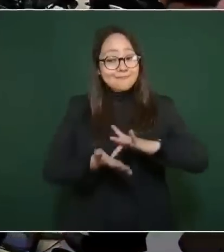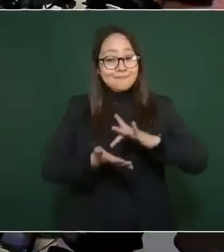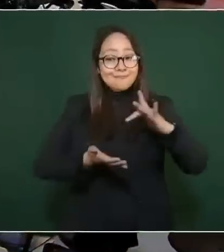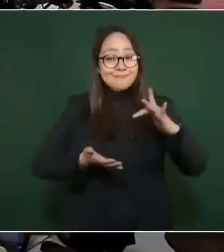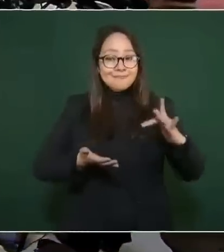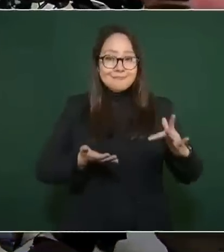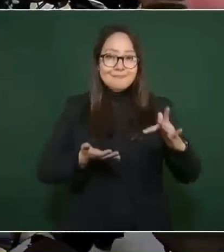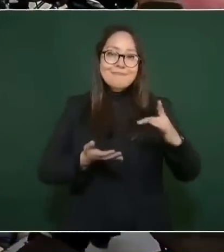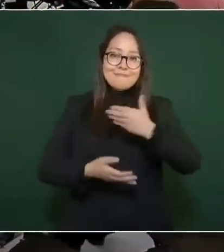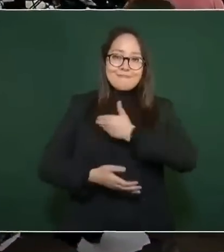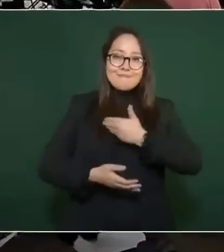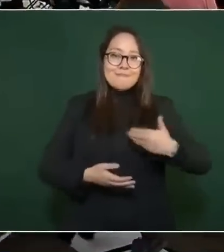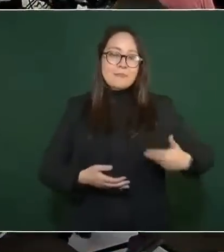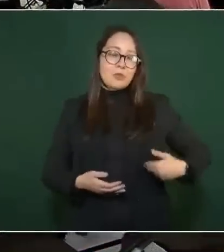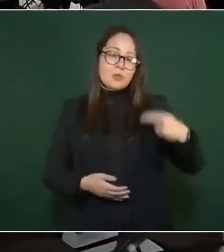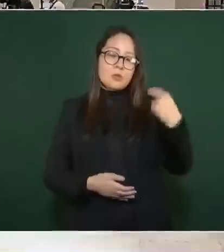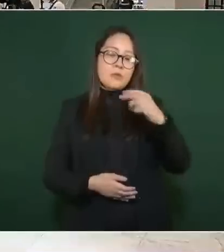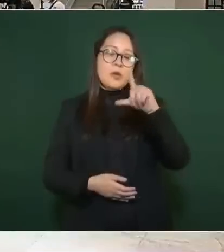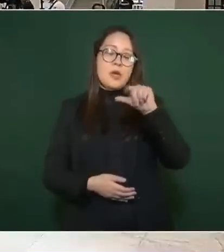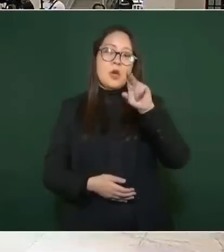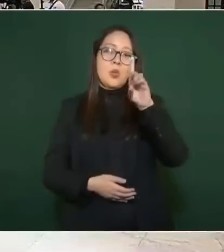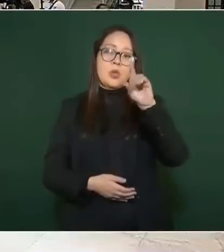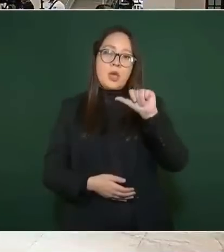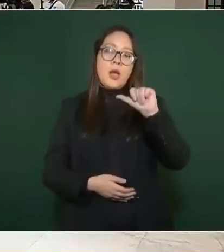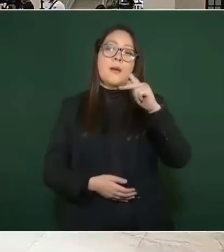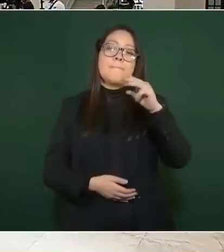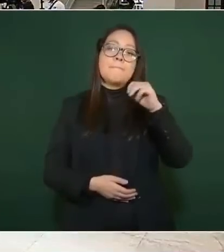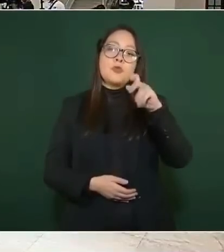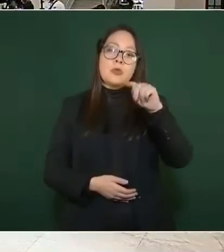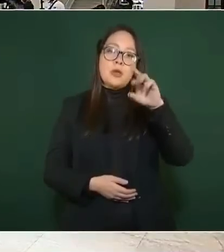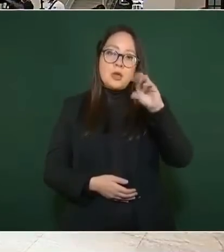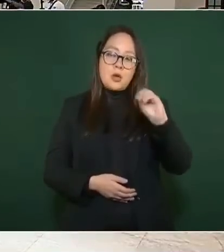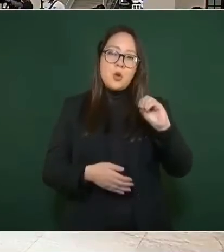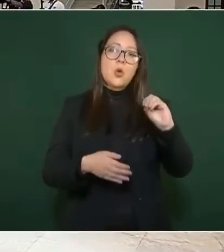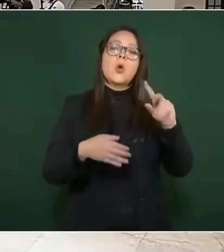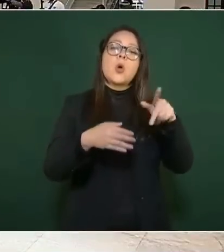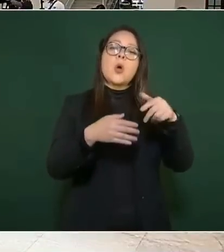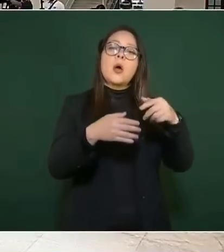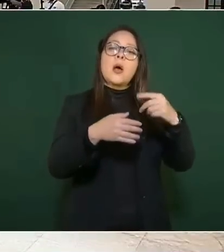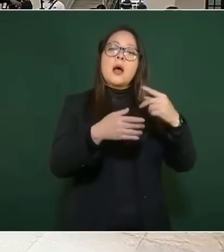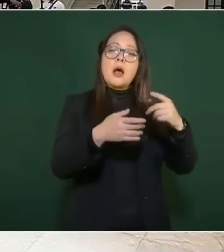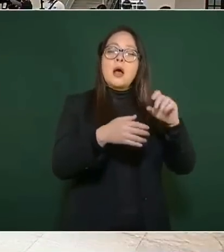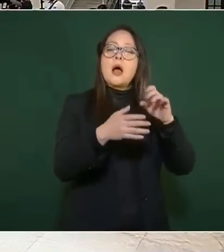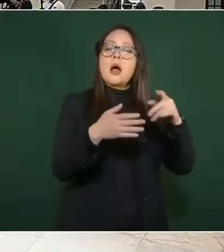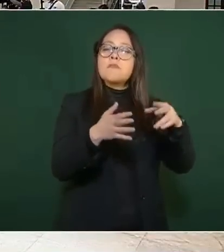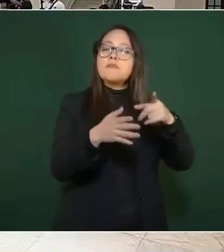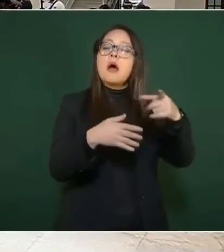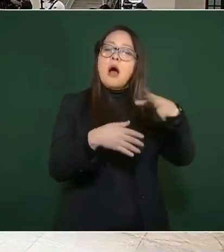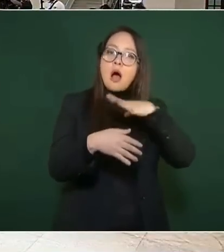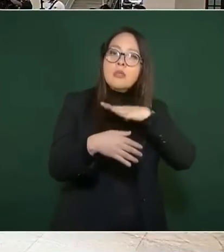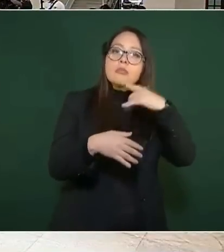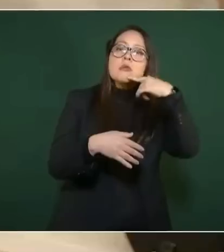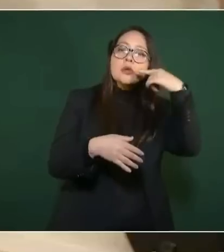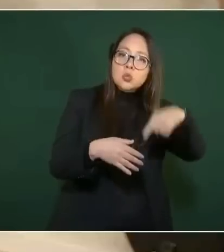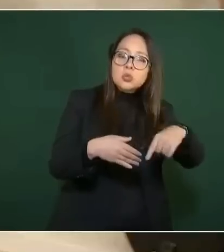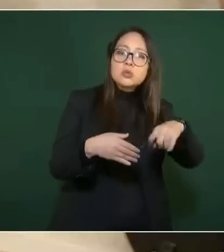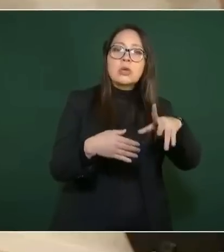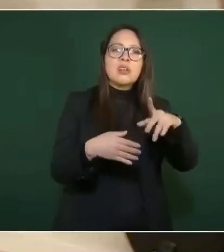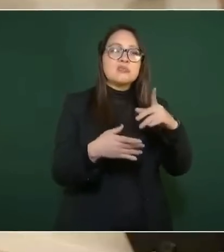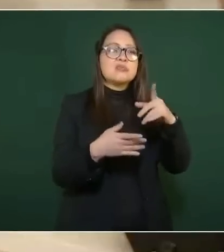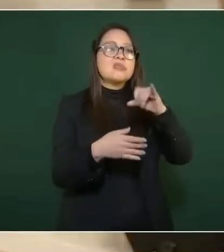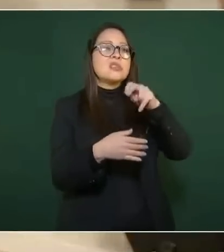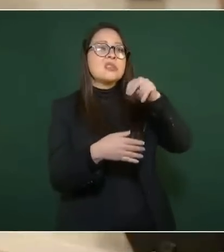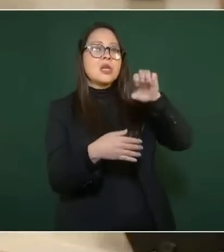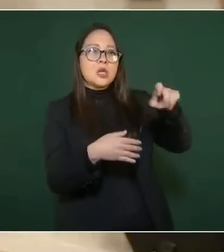presidente. Claudia Montero del Calor Político. La oposición PAN-PRD presentó ya una denuncia y queja ante el INE en contra